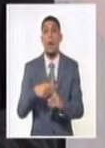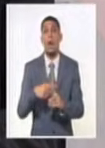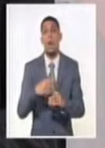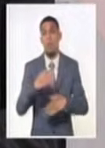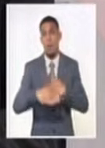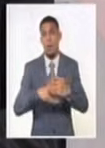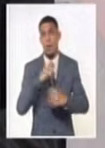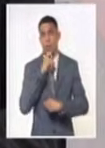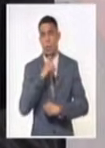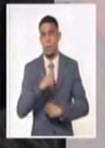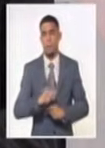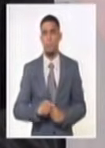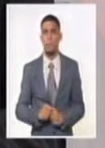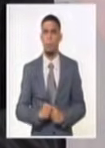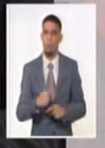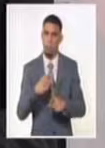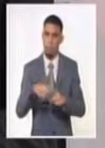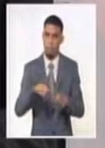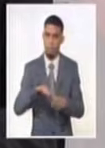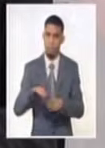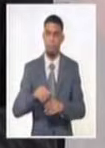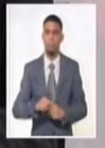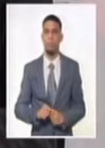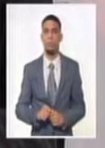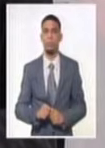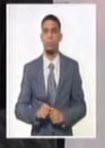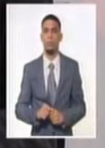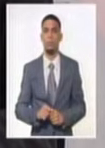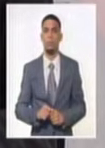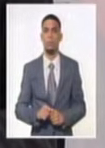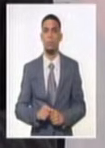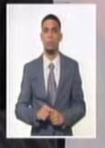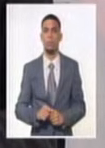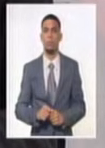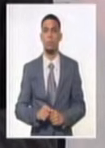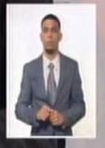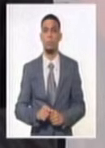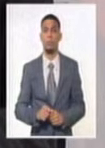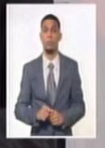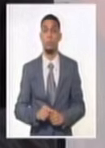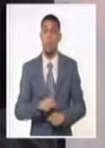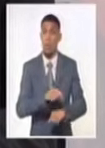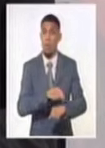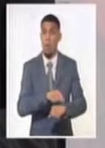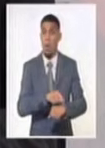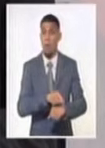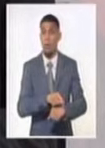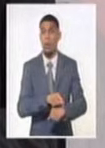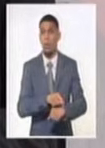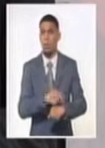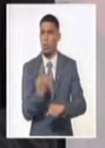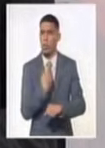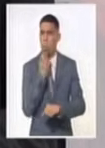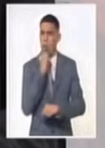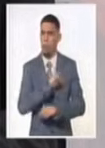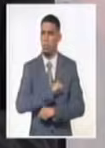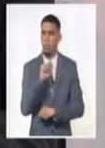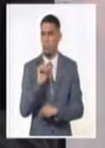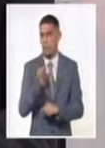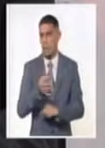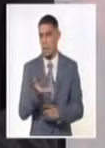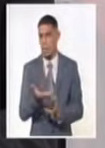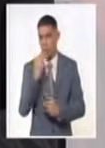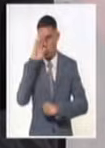otra parte, me gustaría decir lo siguiente: estamos en una situación de la cual vamos a salir, y